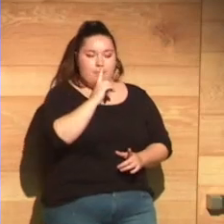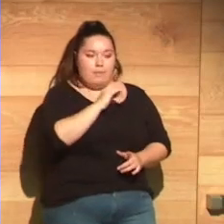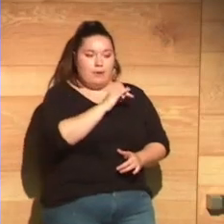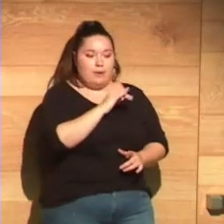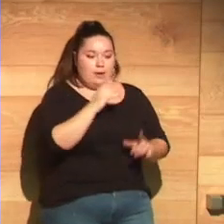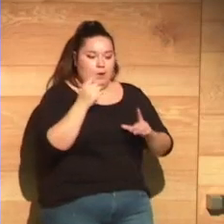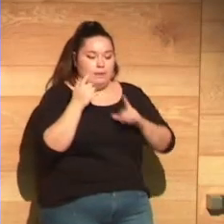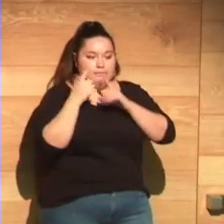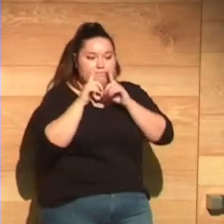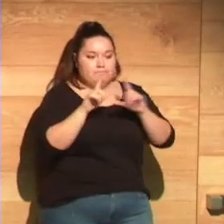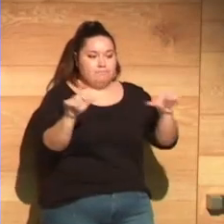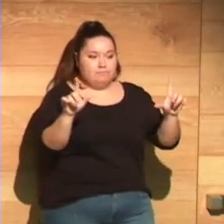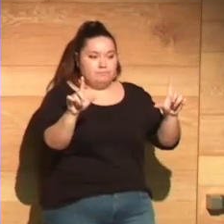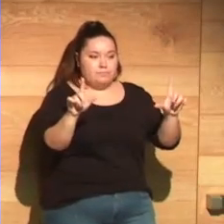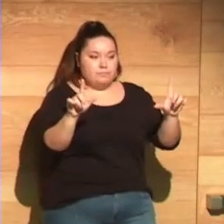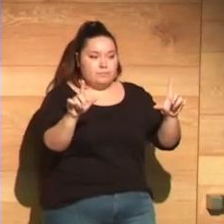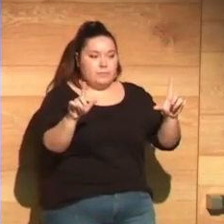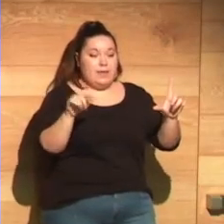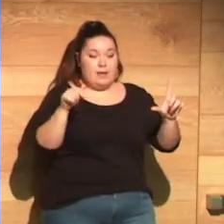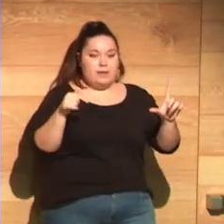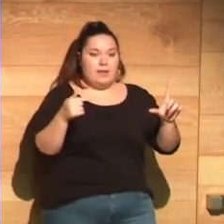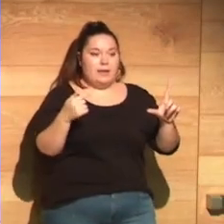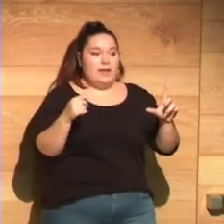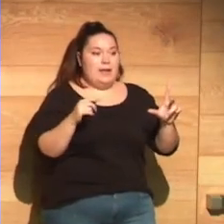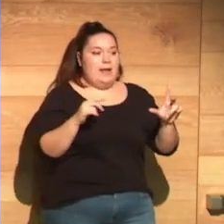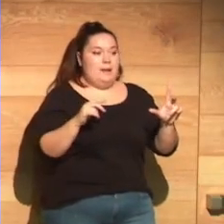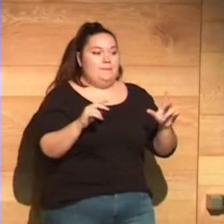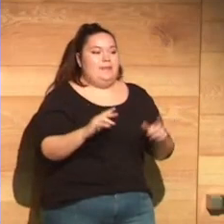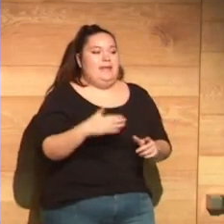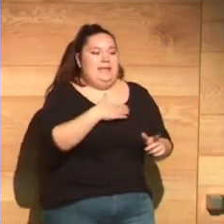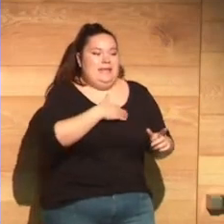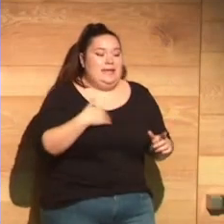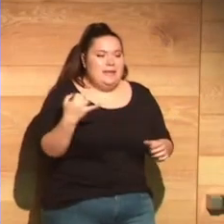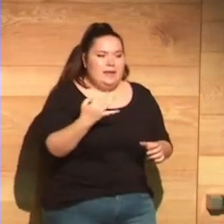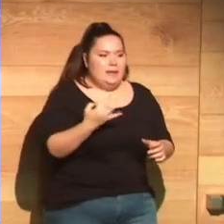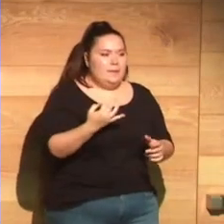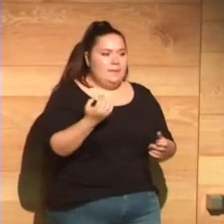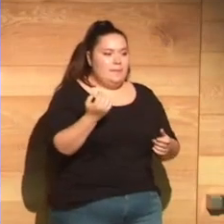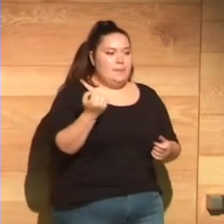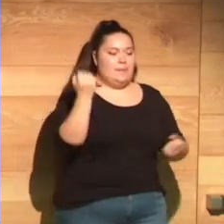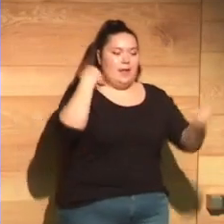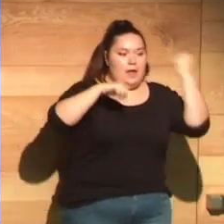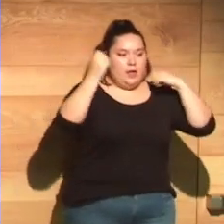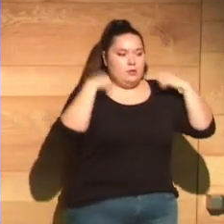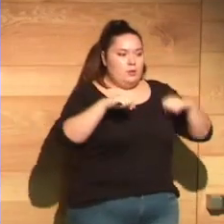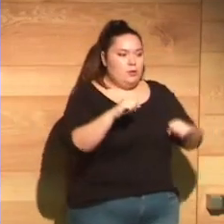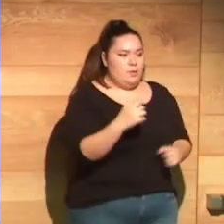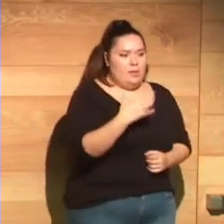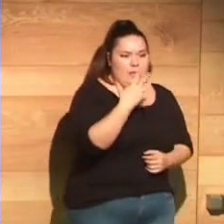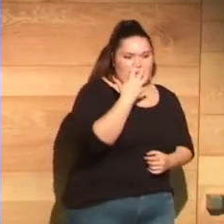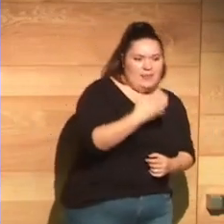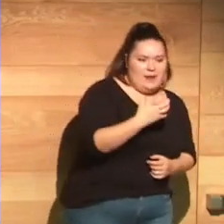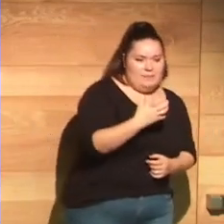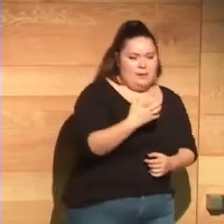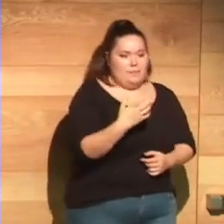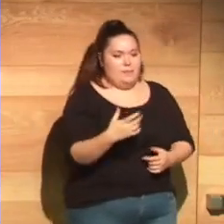pero ella era consciente y de esa imagen que perpetuaba, y luego aparte ella quería salir de la comedia, quería hacer